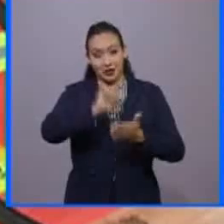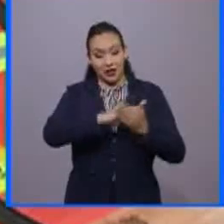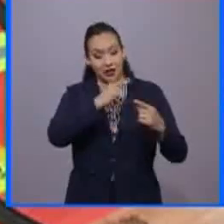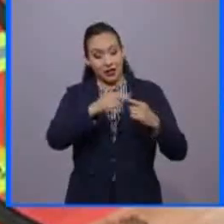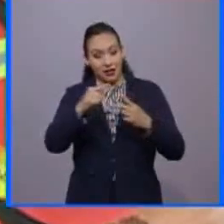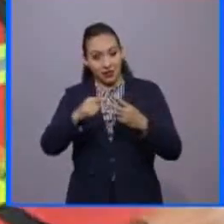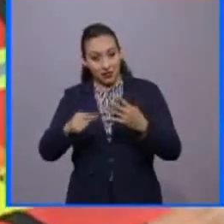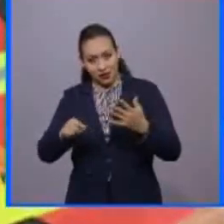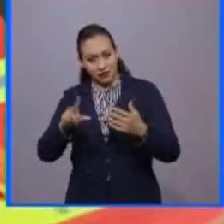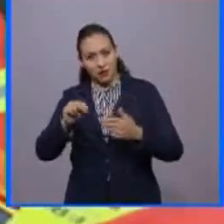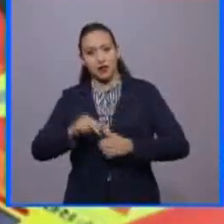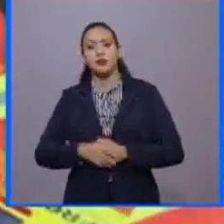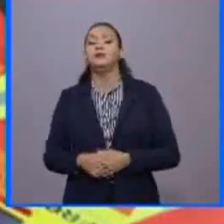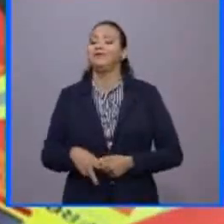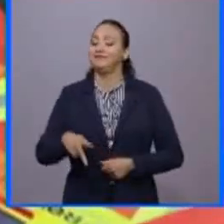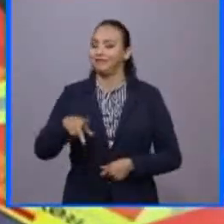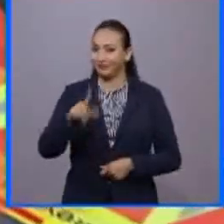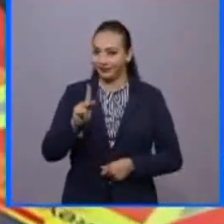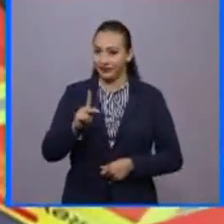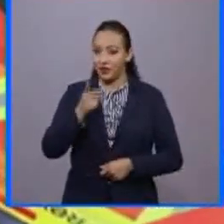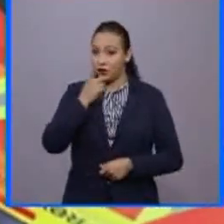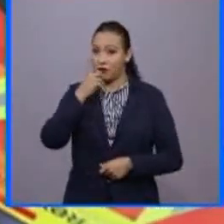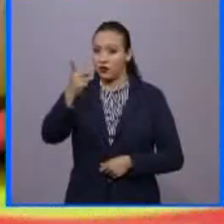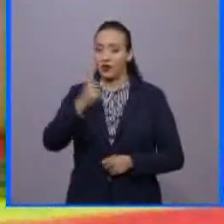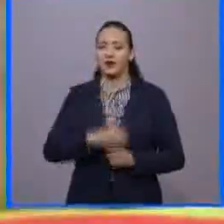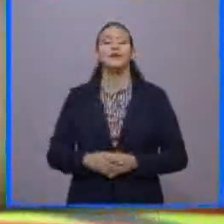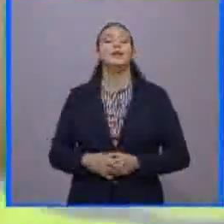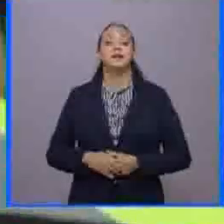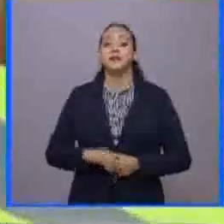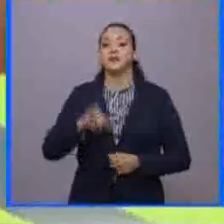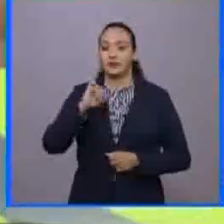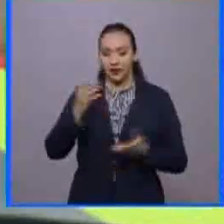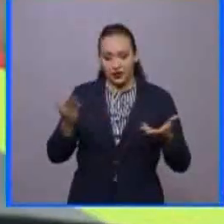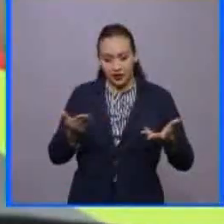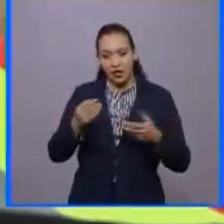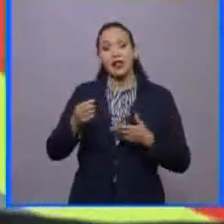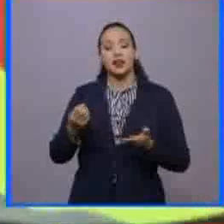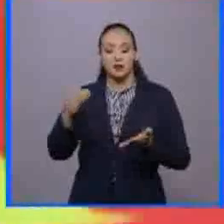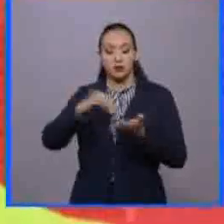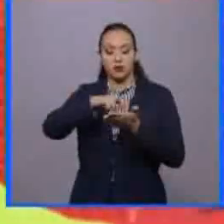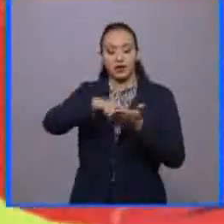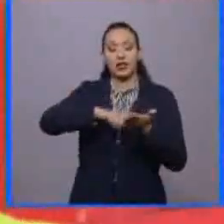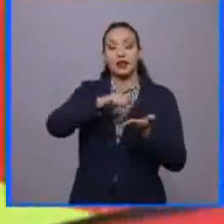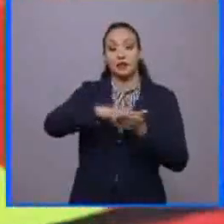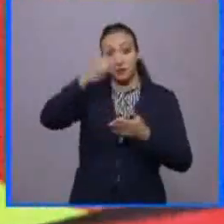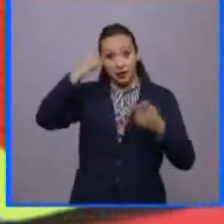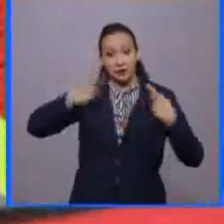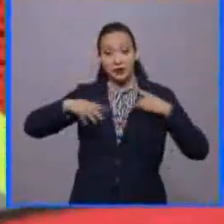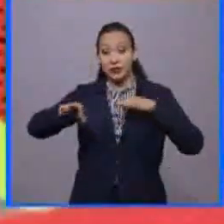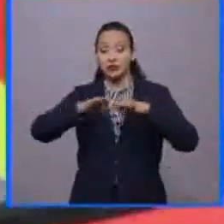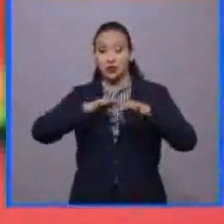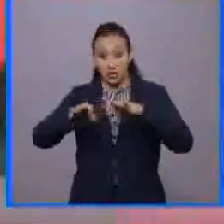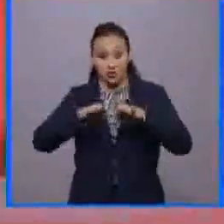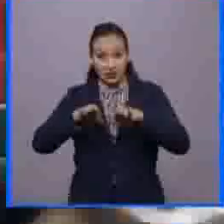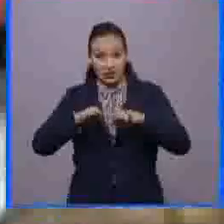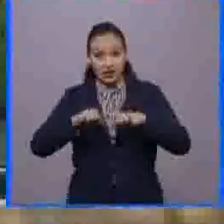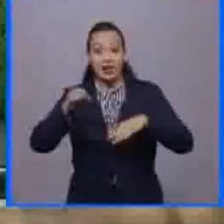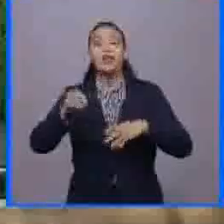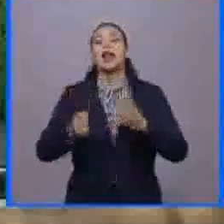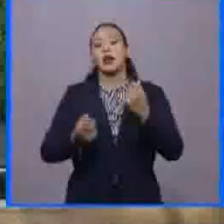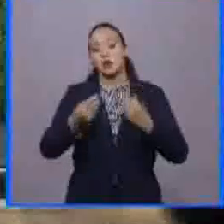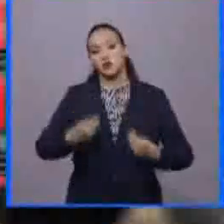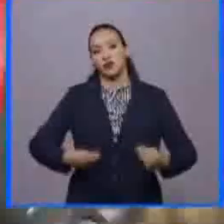leyes secundarias. Sin embargo, dijo, sí se impulsa la reforma para que personas trabajadoras que subsisten de